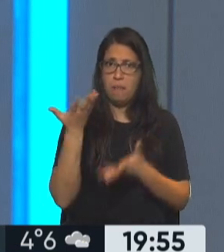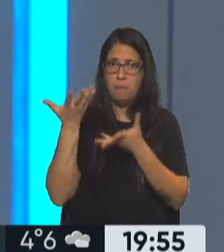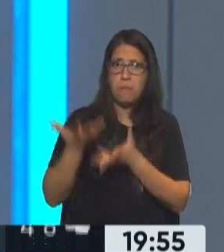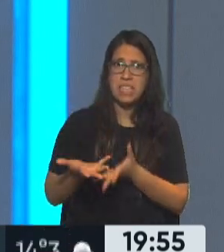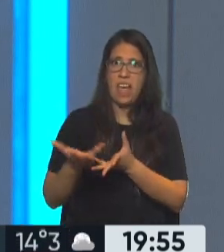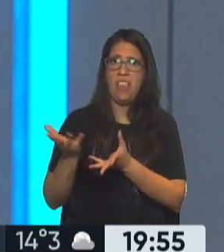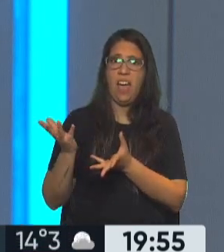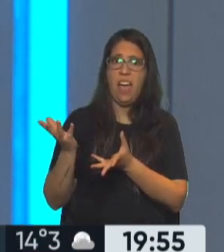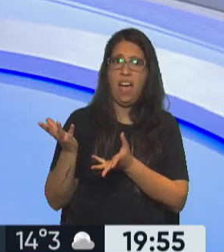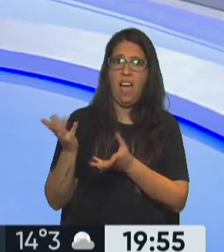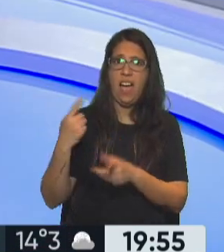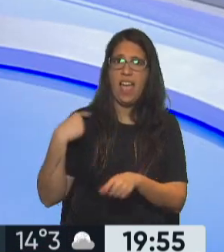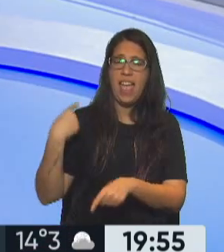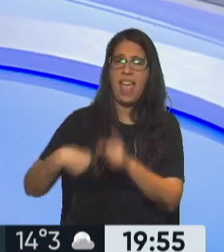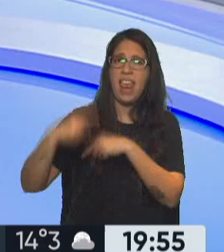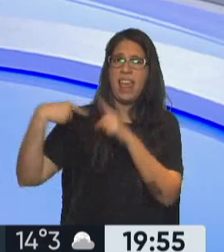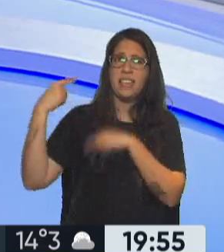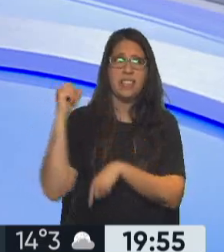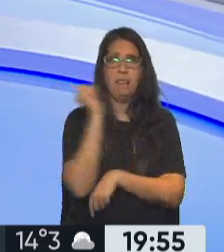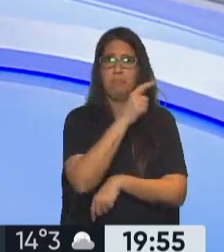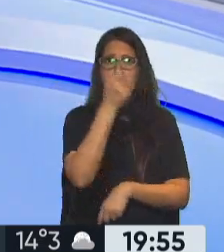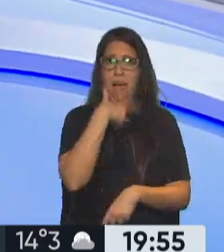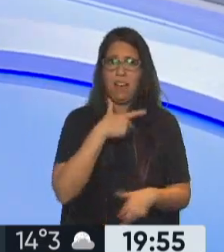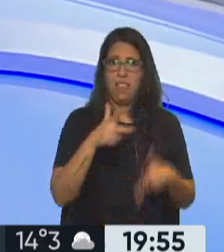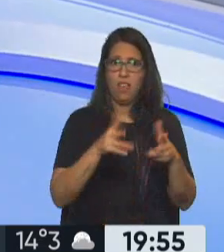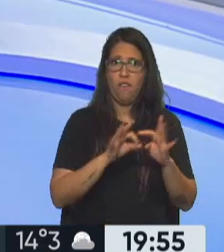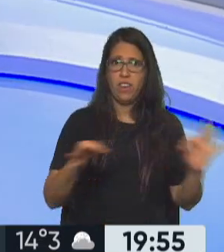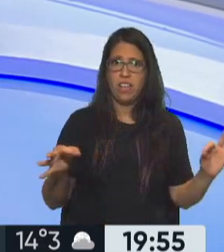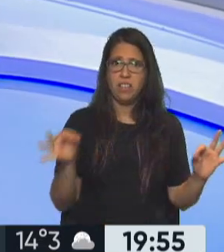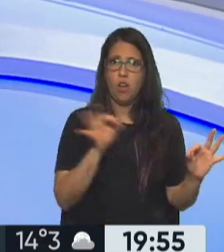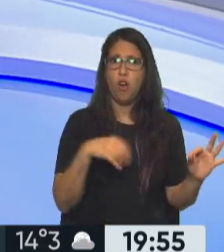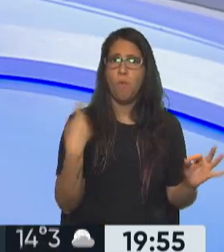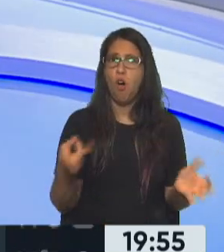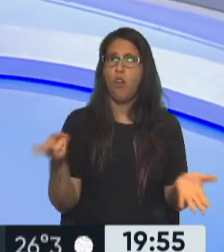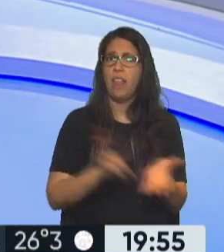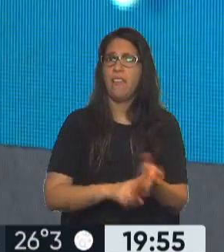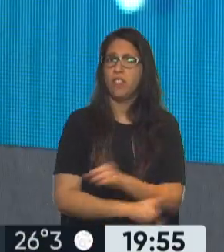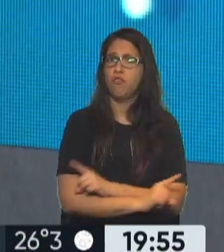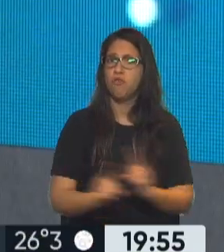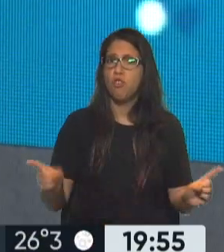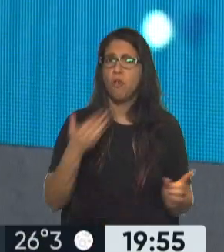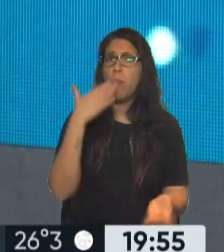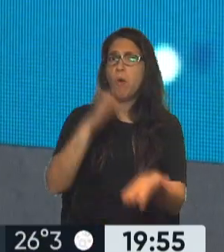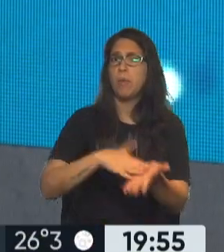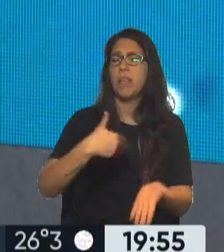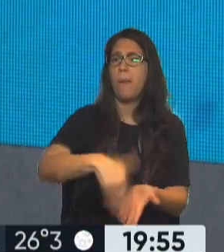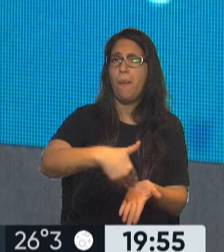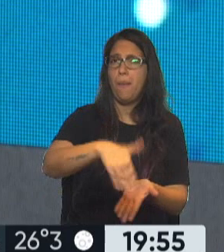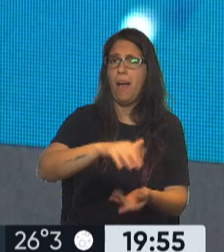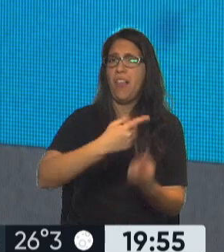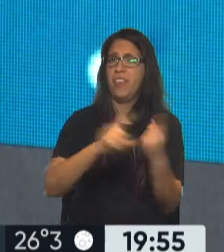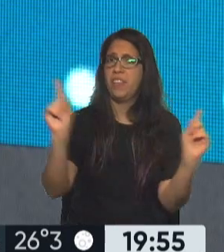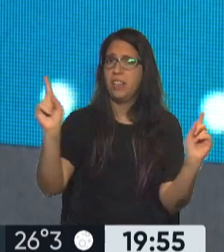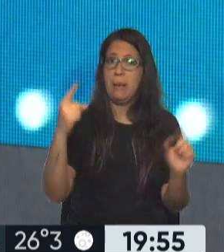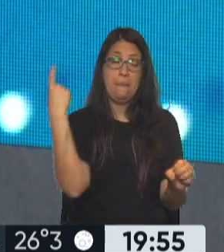Mauricio Macri. No sé si eso fue un palo para su propio espacio político. A ver, No, por lo menos no vamos a volver a hacer eso, ¿no? Una autocrítica y una promesa de que va a ser algo distinto. Lo